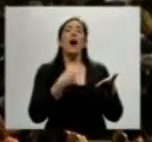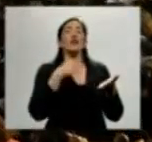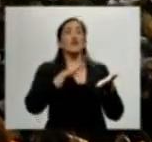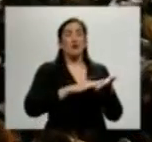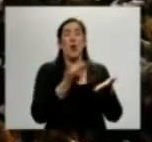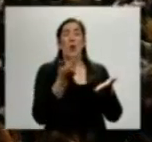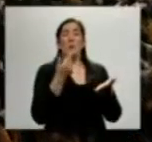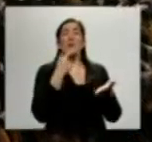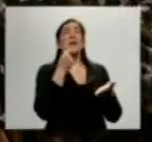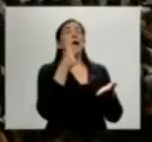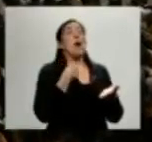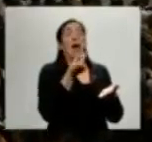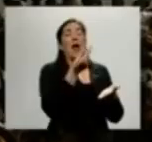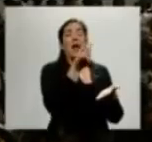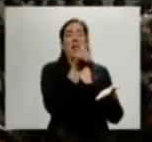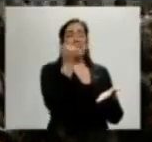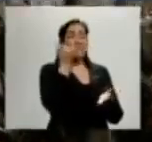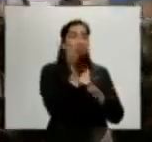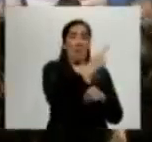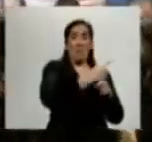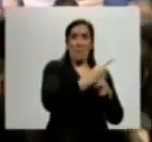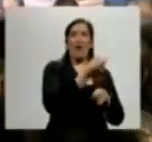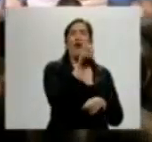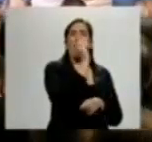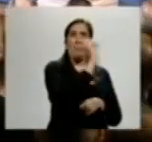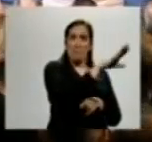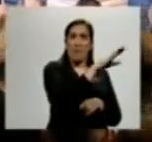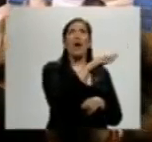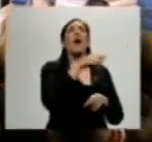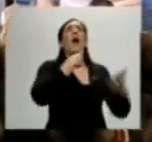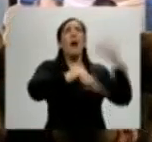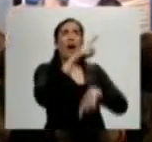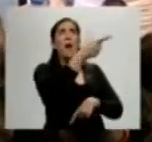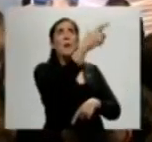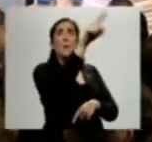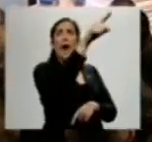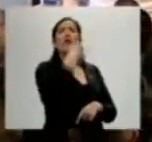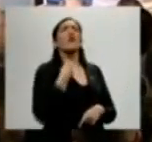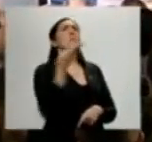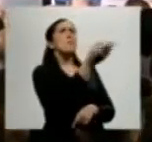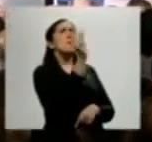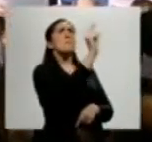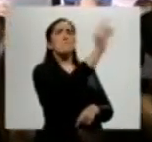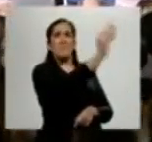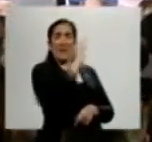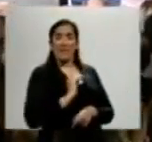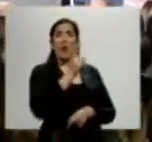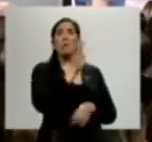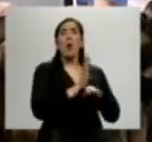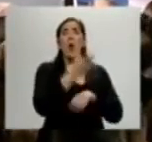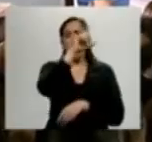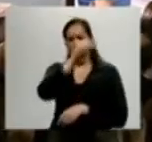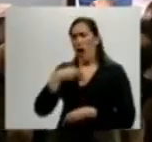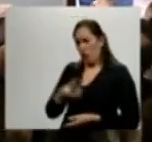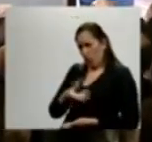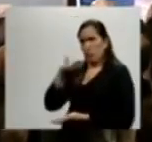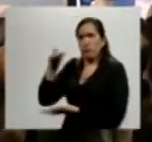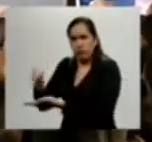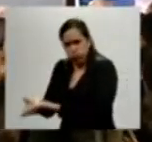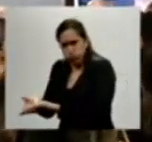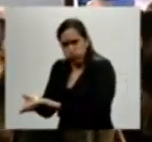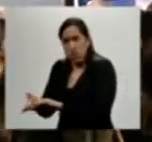depósito, el préstamo, o sea, cuando la entidad presta. El préstamo bancario es el contrato por el cual el banco se compromete a entregar una suma de